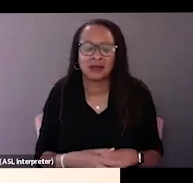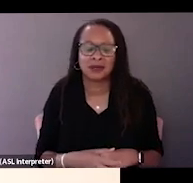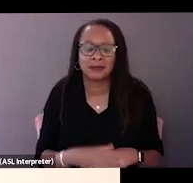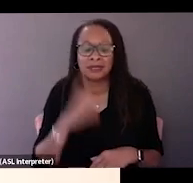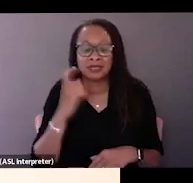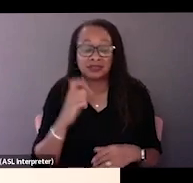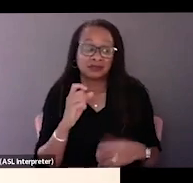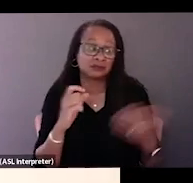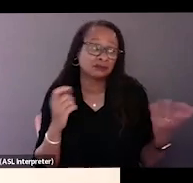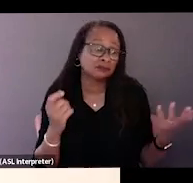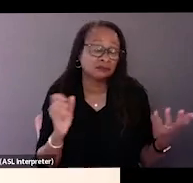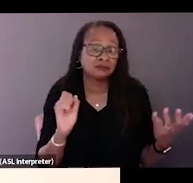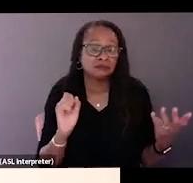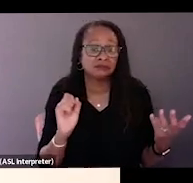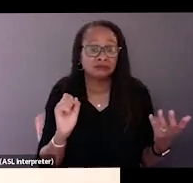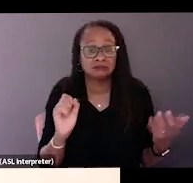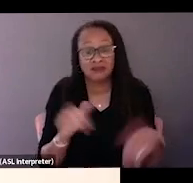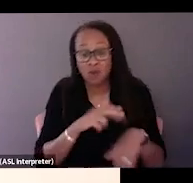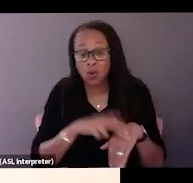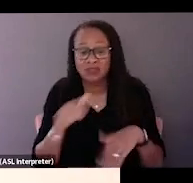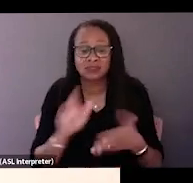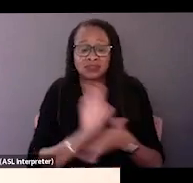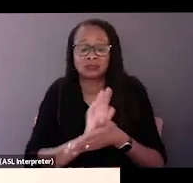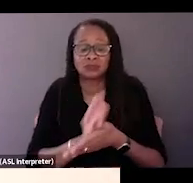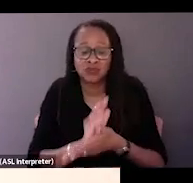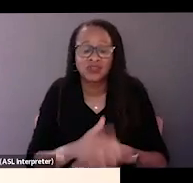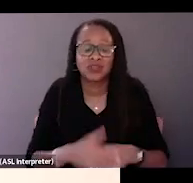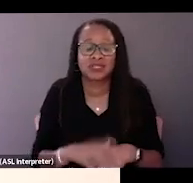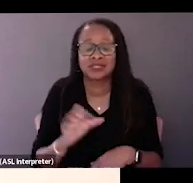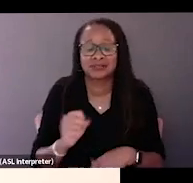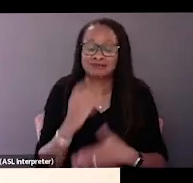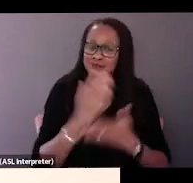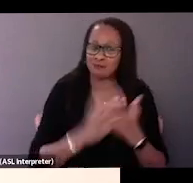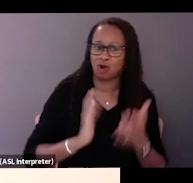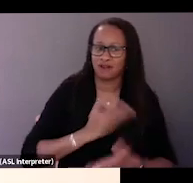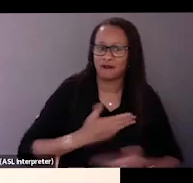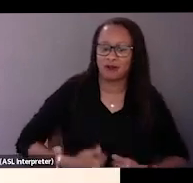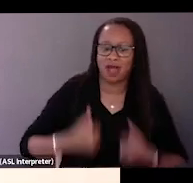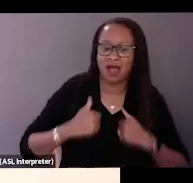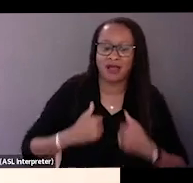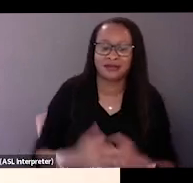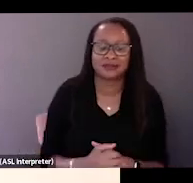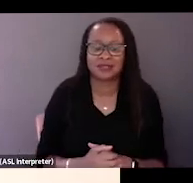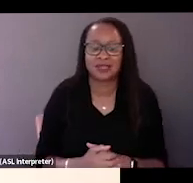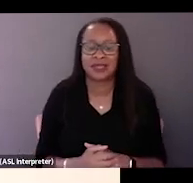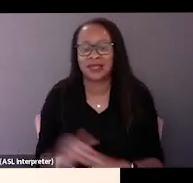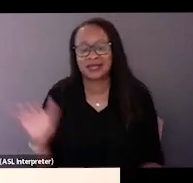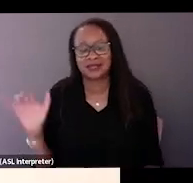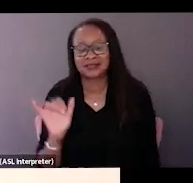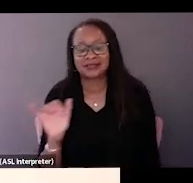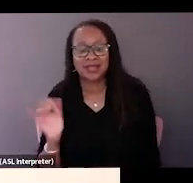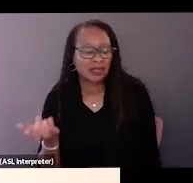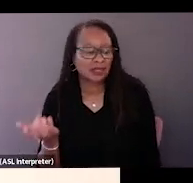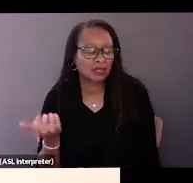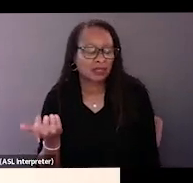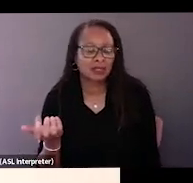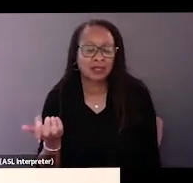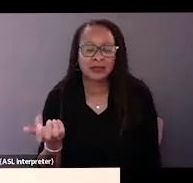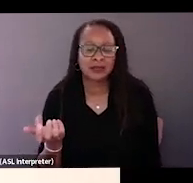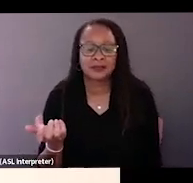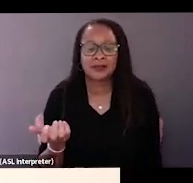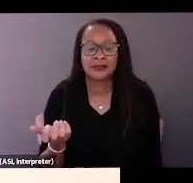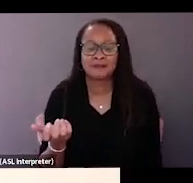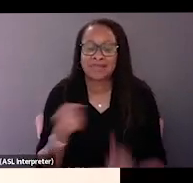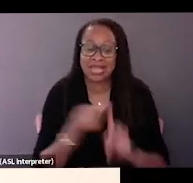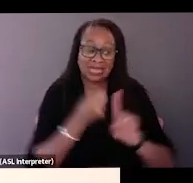eh, no es una película y ya, ¿no? Es como una extensión uno mismo, un hijo, y es una